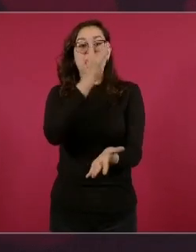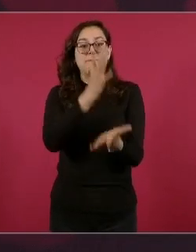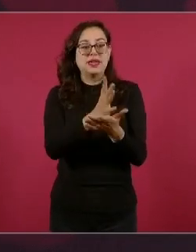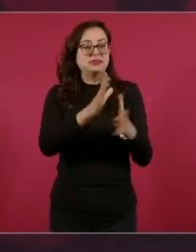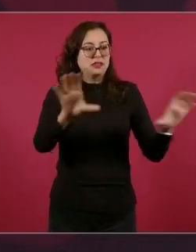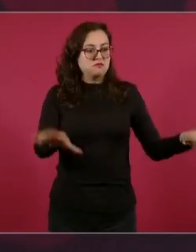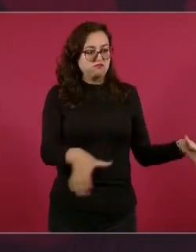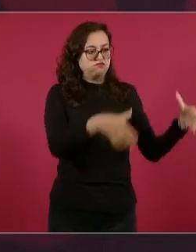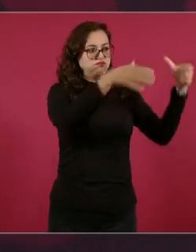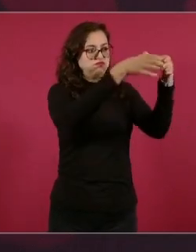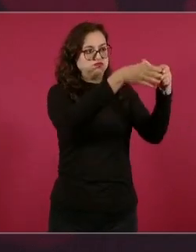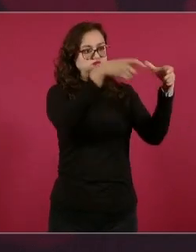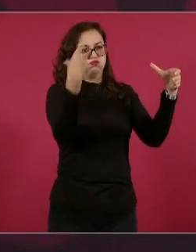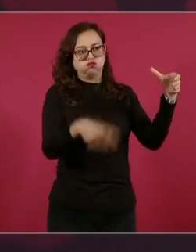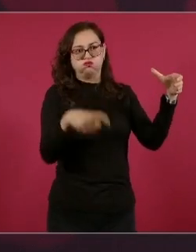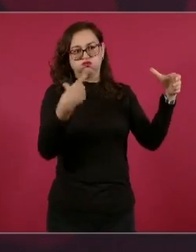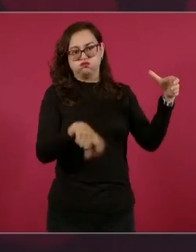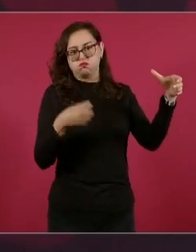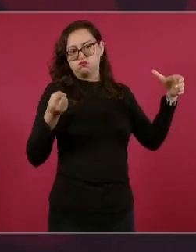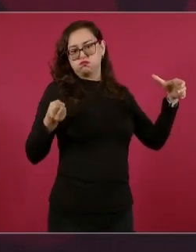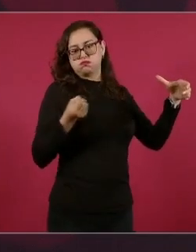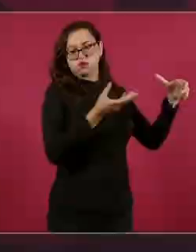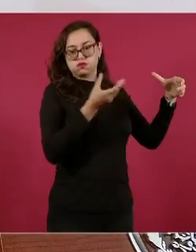legisladores. Imagínense,